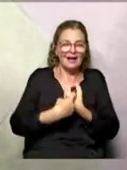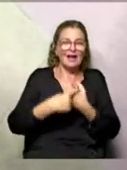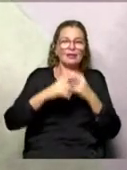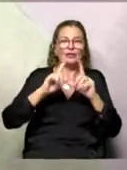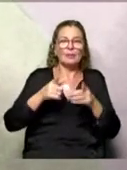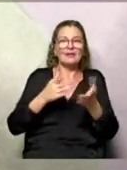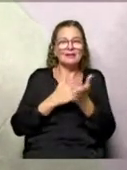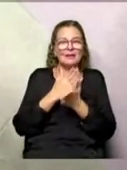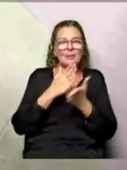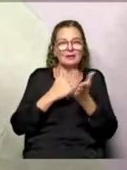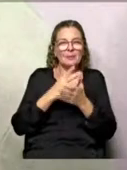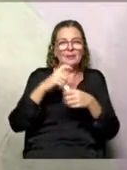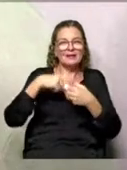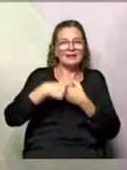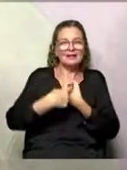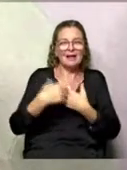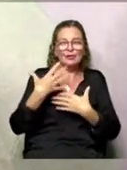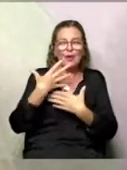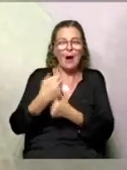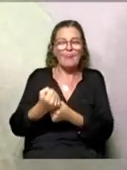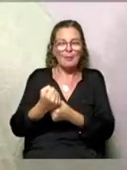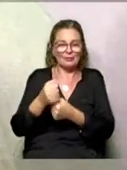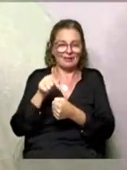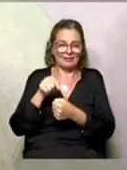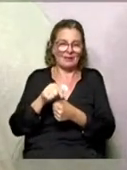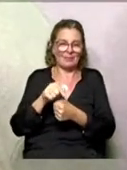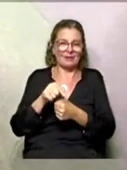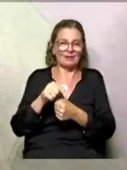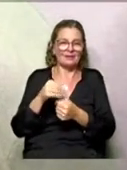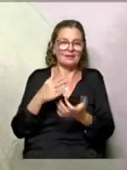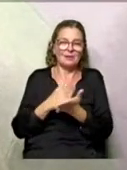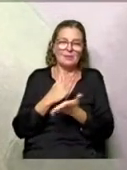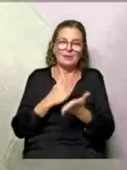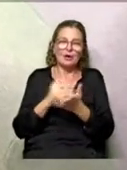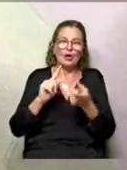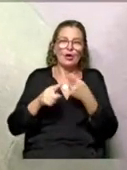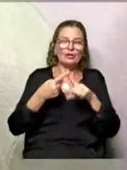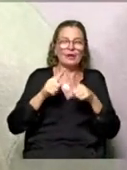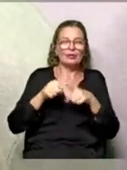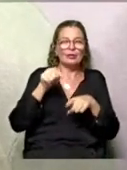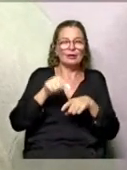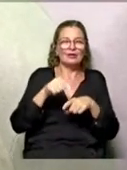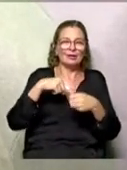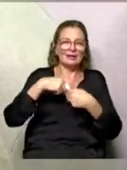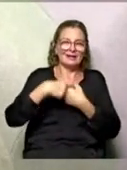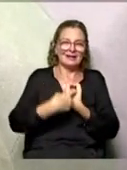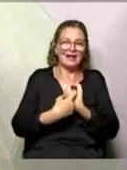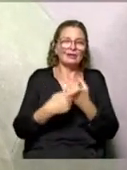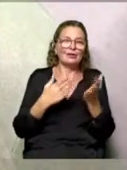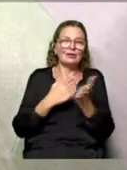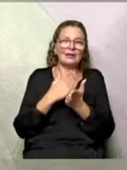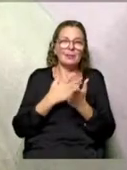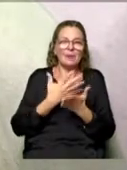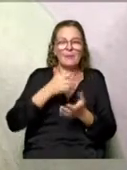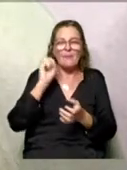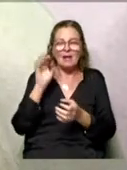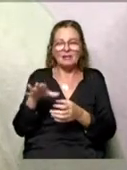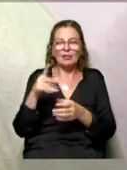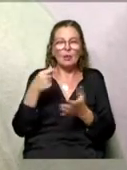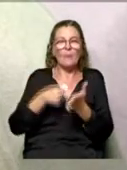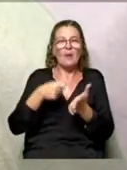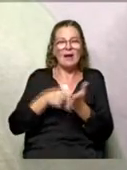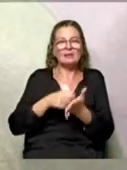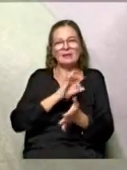Siempre los sindicatos apoyan este tipo de cosas, y nosotros siempre estamos en contacto con ellos, y siempre están o enviando dinero,